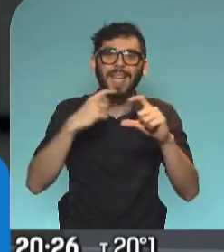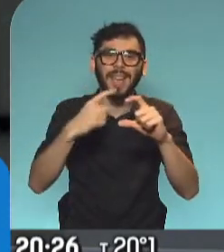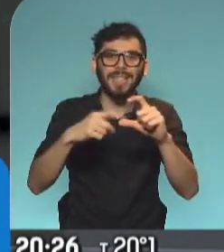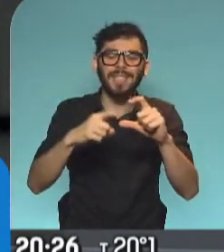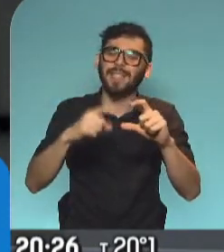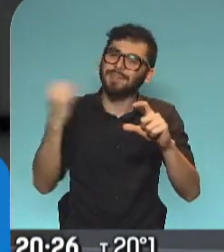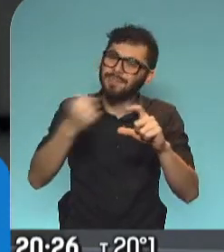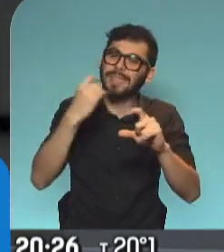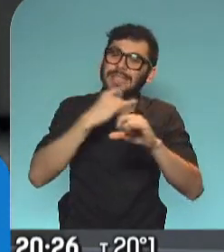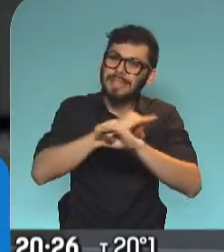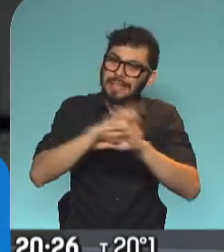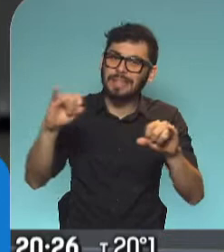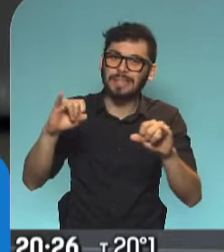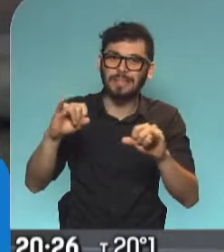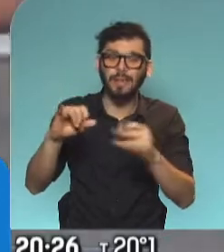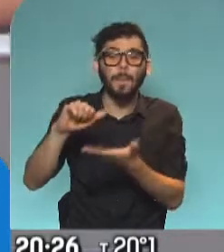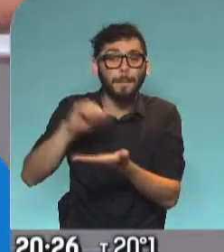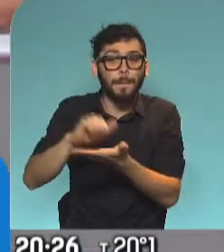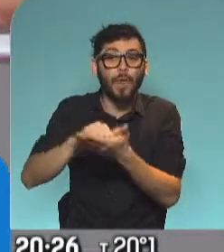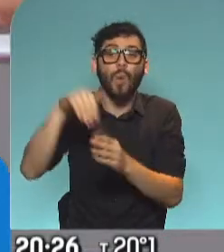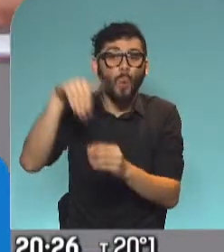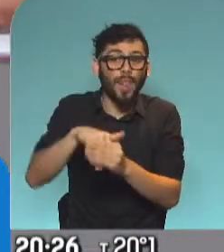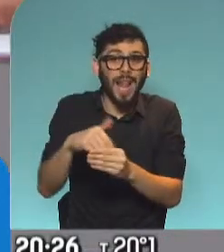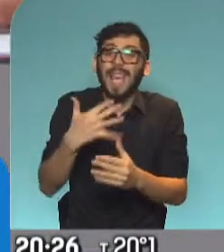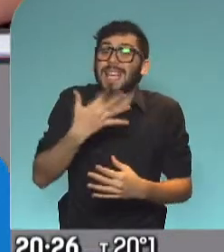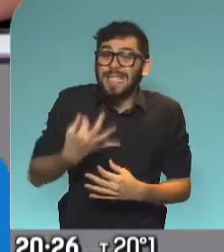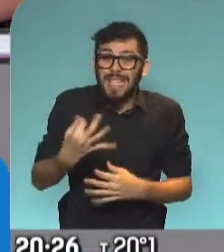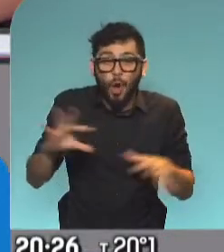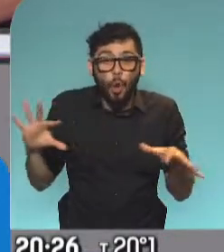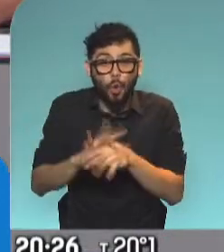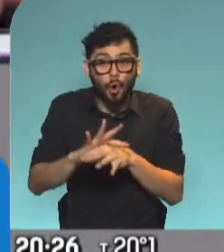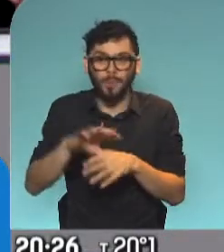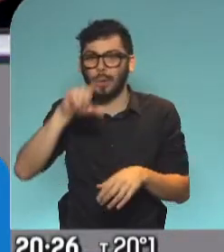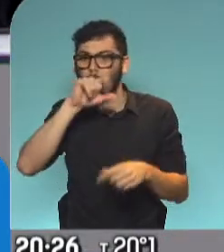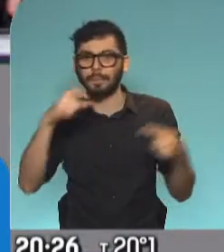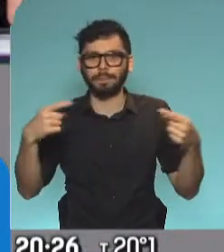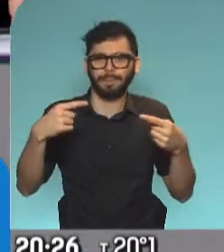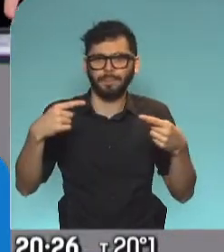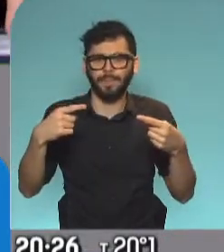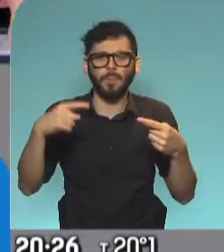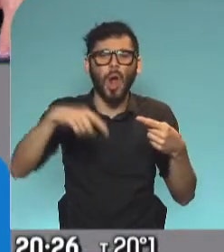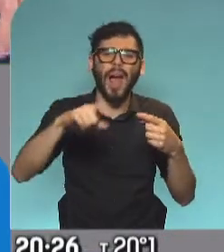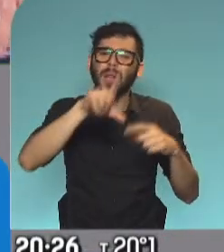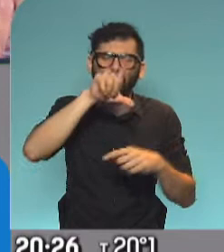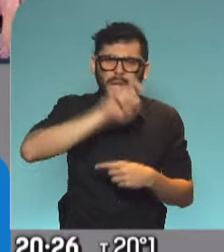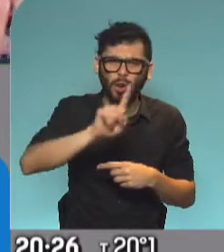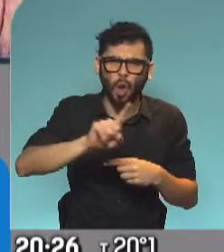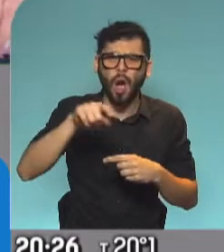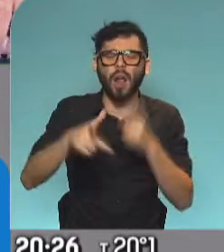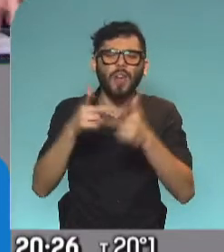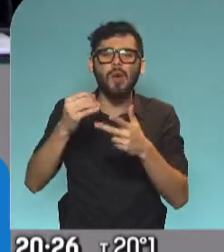por correo postal. Ajá. Pero no estamos hablando ahora de Twitter, sino que vamos a hablar de TikTok, una aplicación